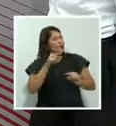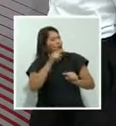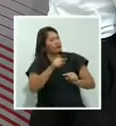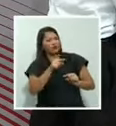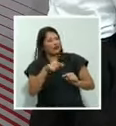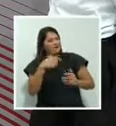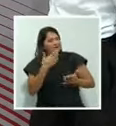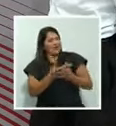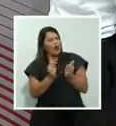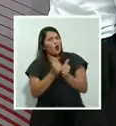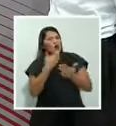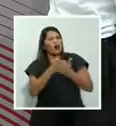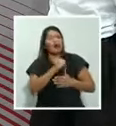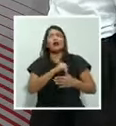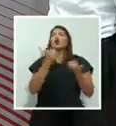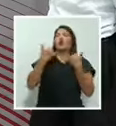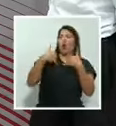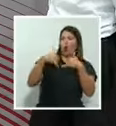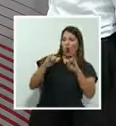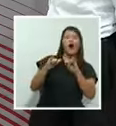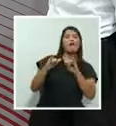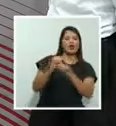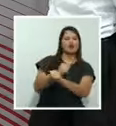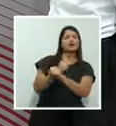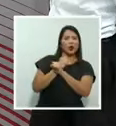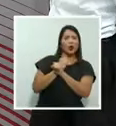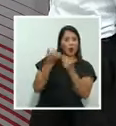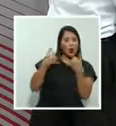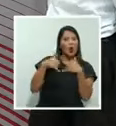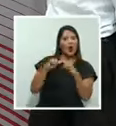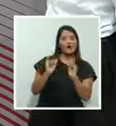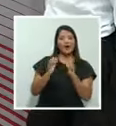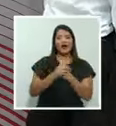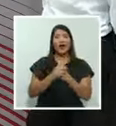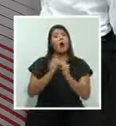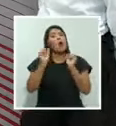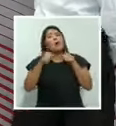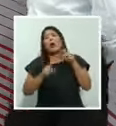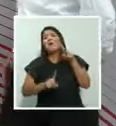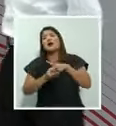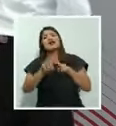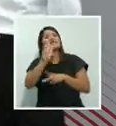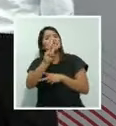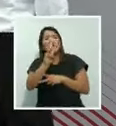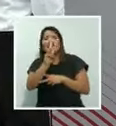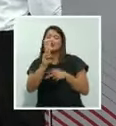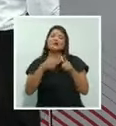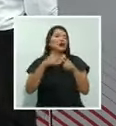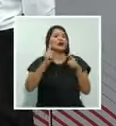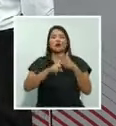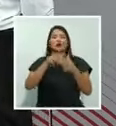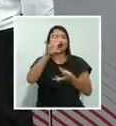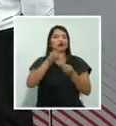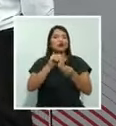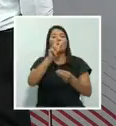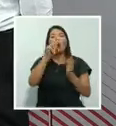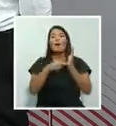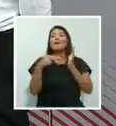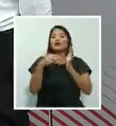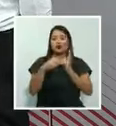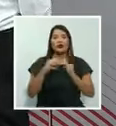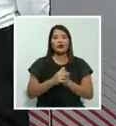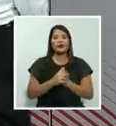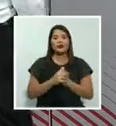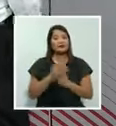todo. Pero todavía está en zona segura. Todavía está en zona segura, efectivamente. Le puede salir un 6, le si suma le 2 sale millones. 6, exacto, llegamos a